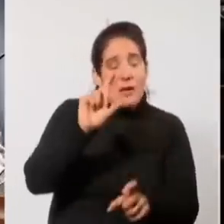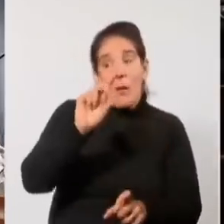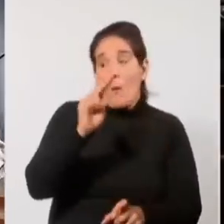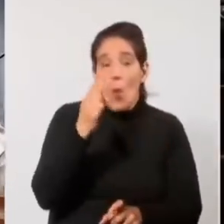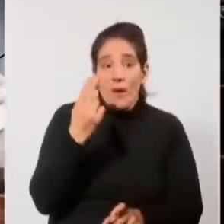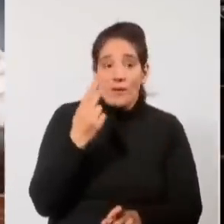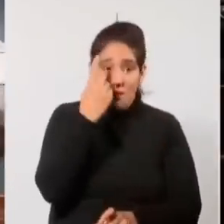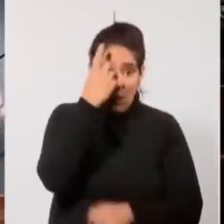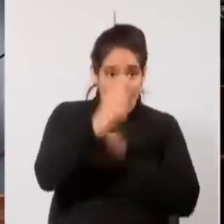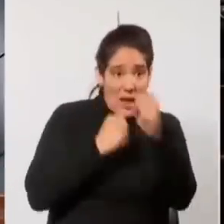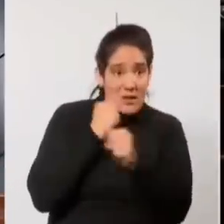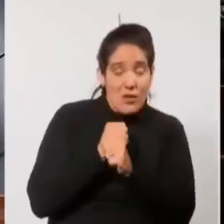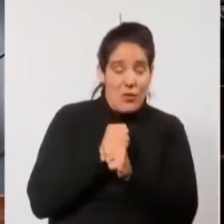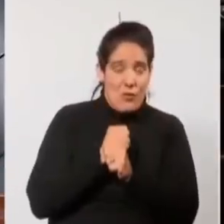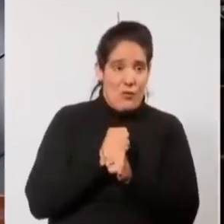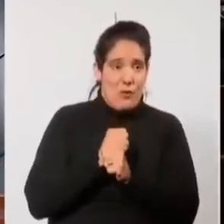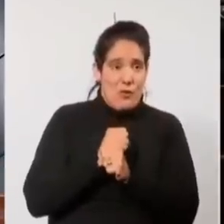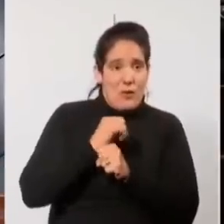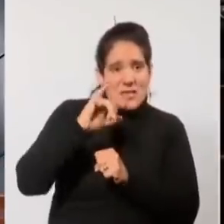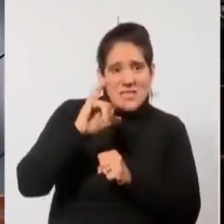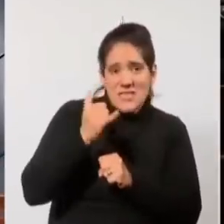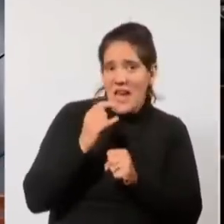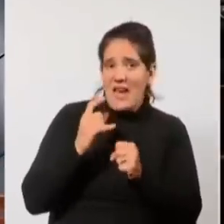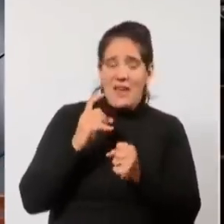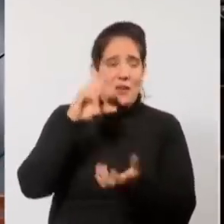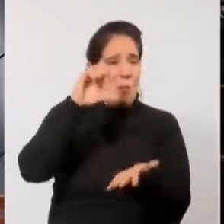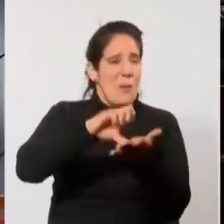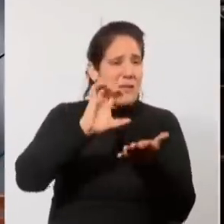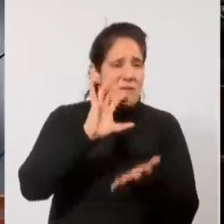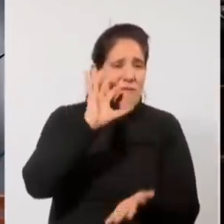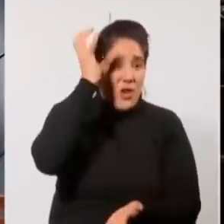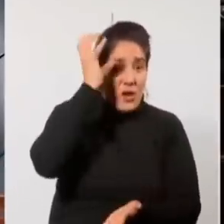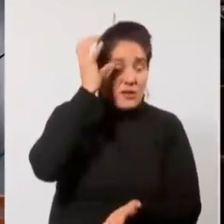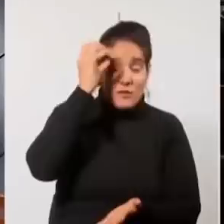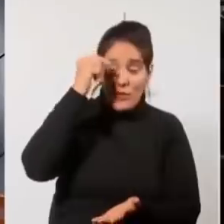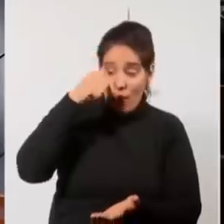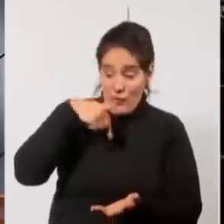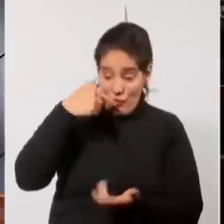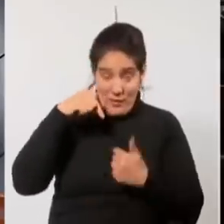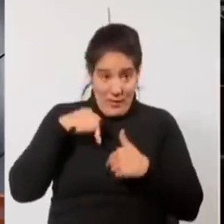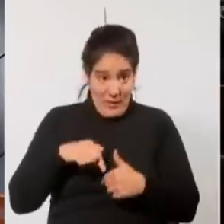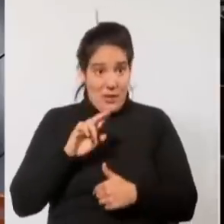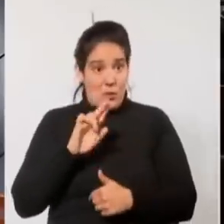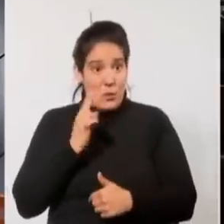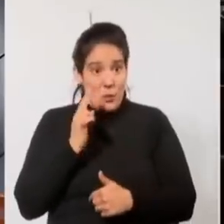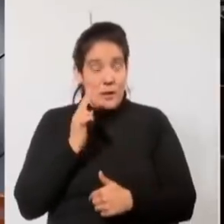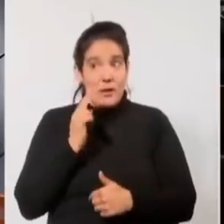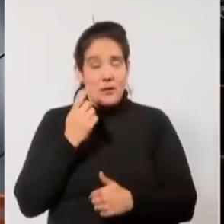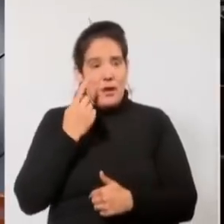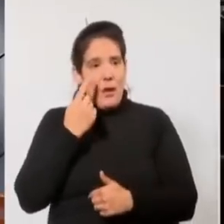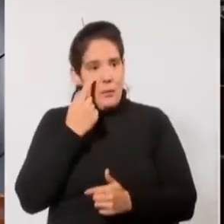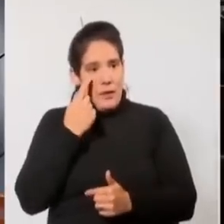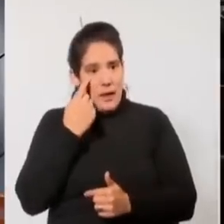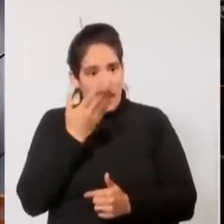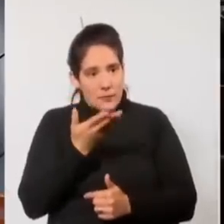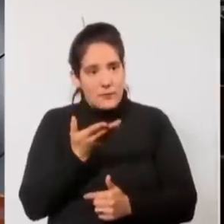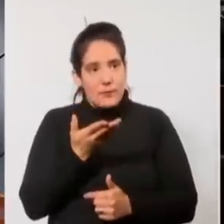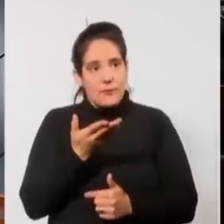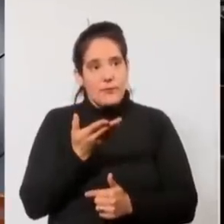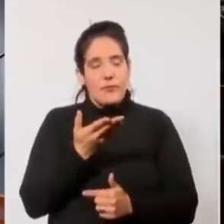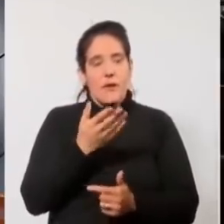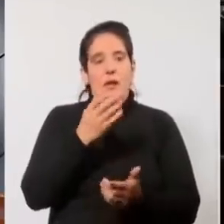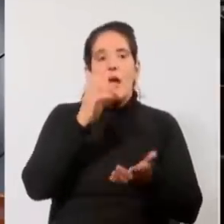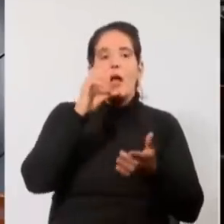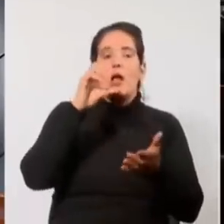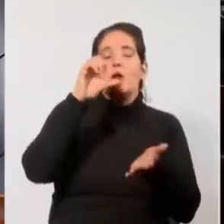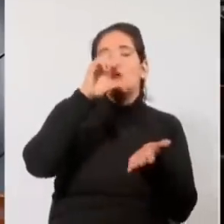Venezuela. Era un país ultraviolento. Entonces, desde acá, analizar los países